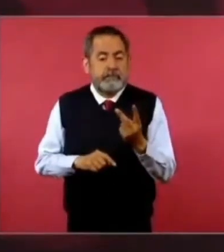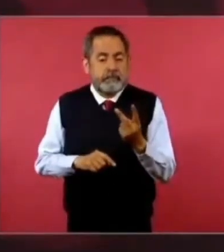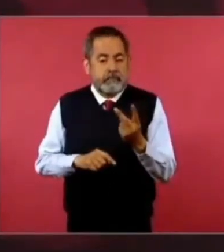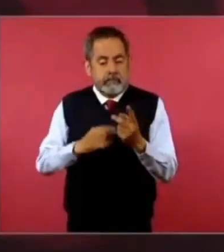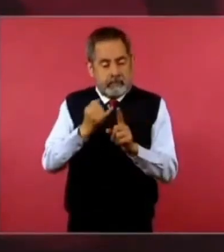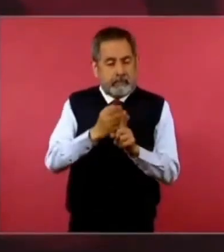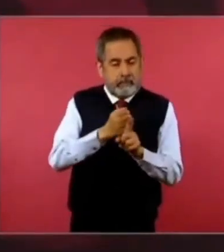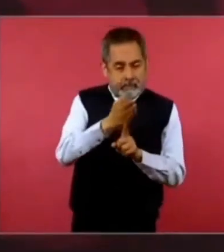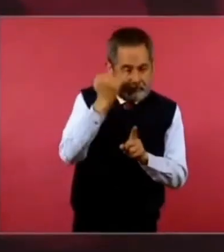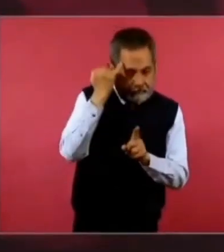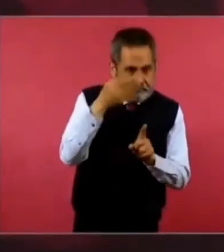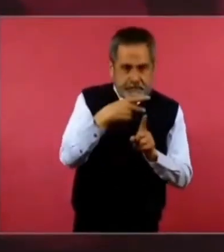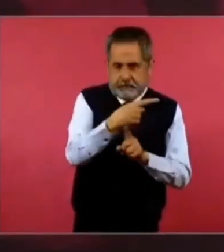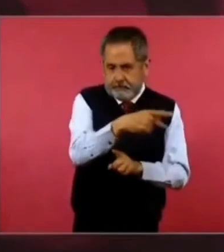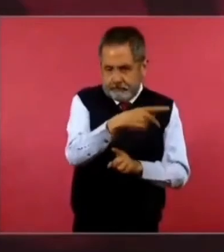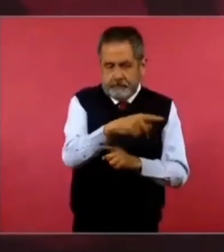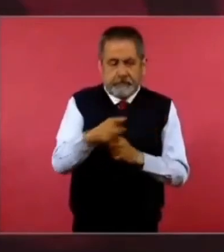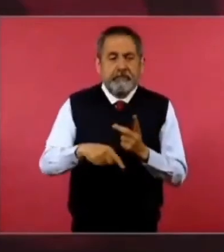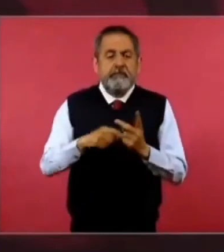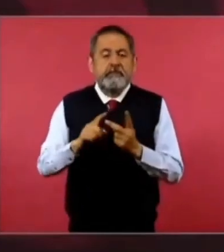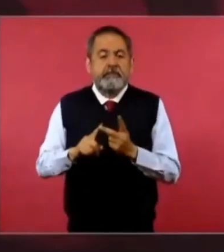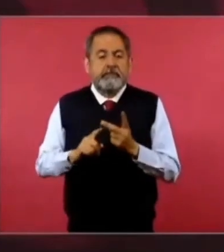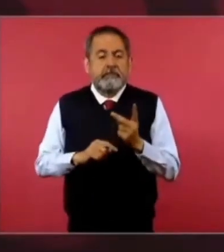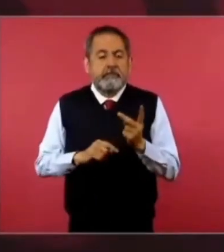visión, actitud.